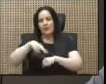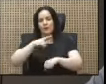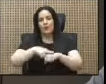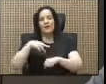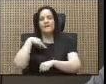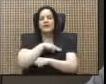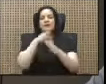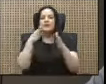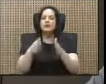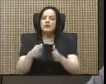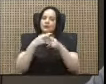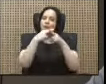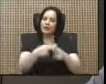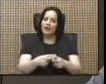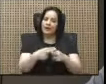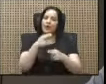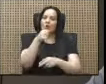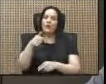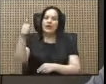jerarcas de las autónomas.